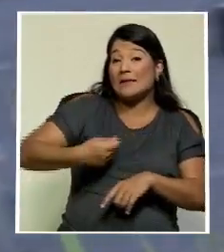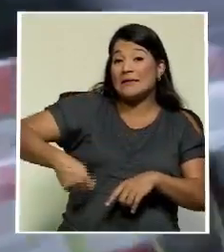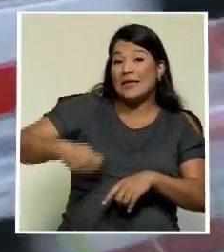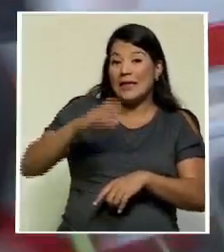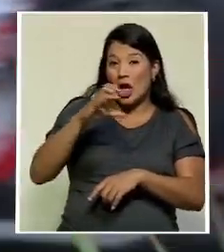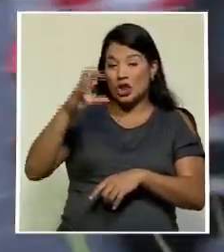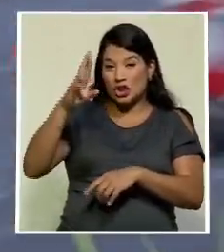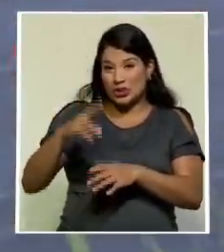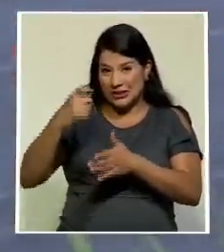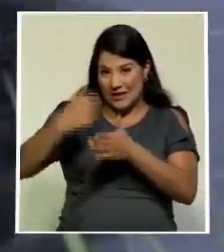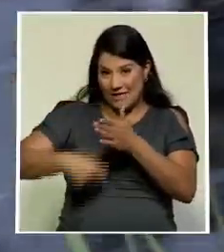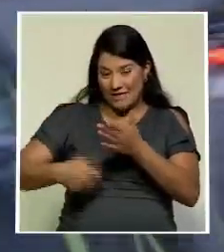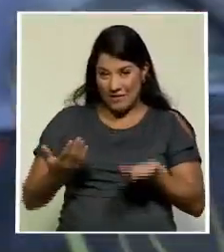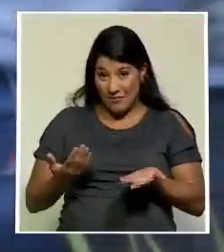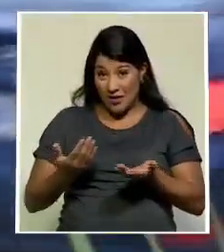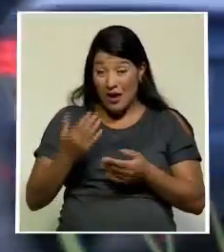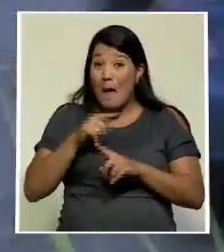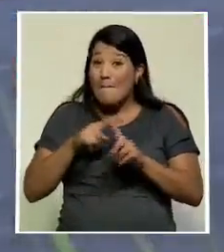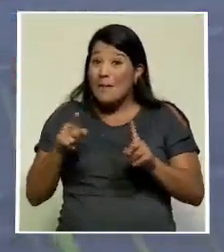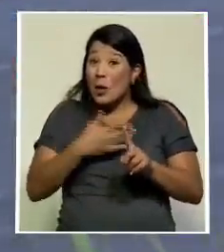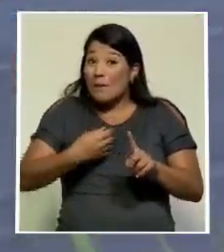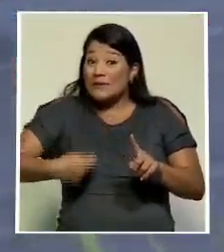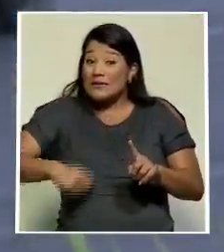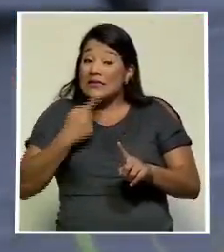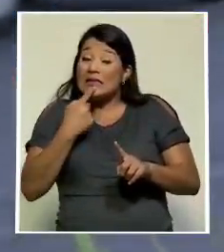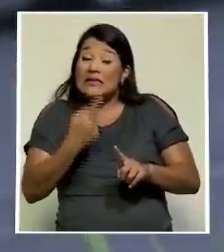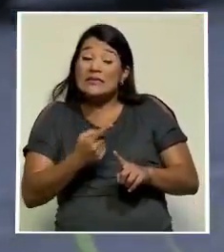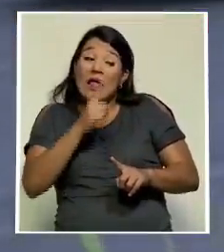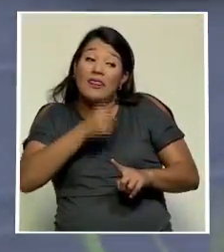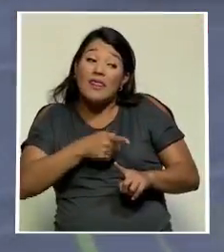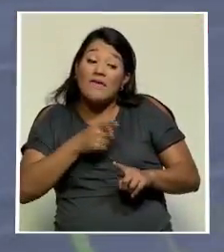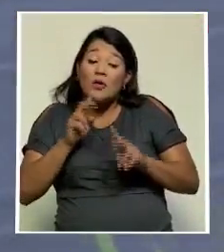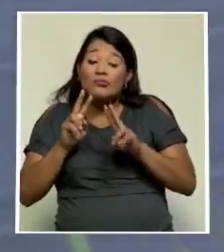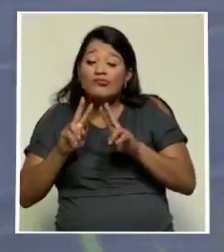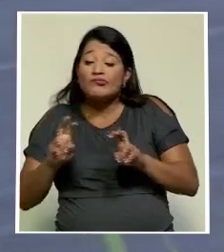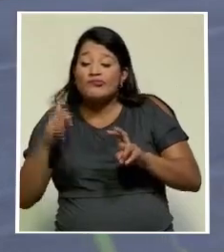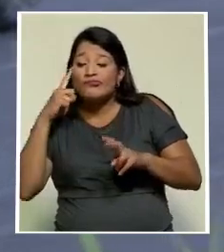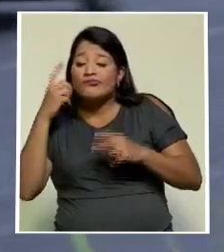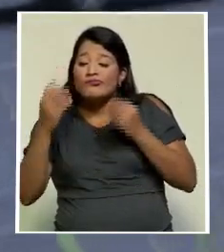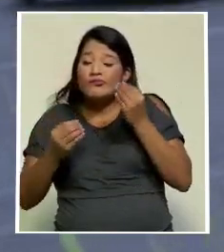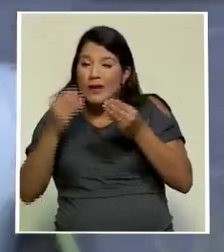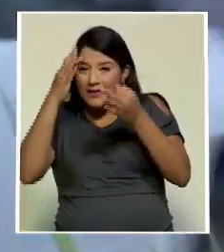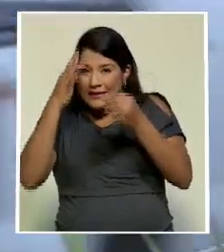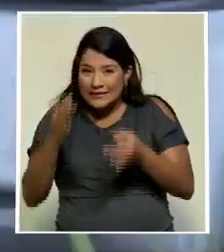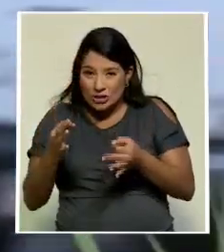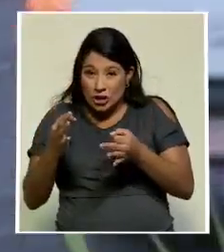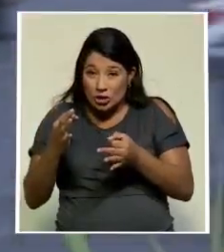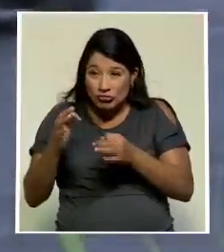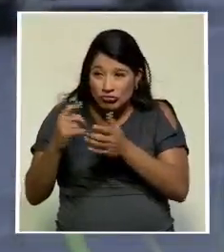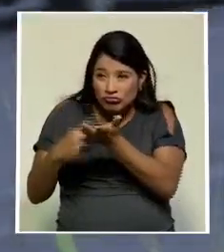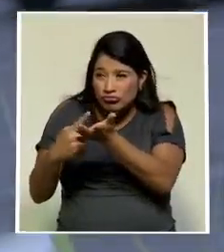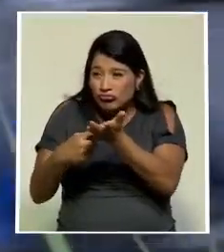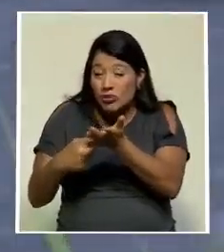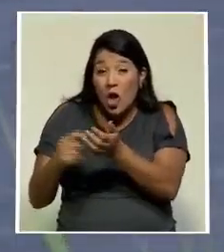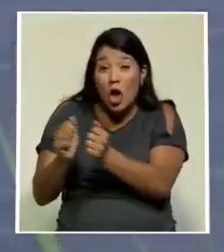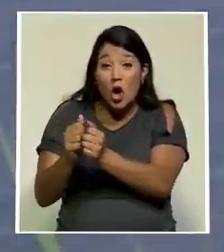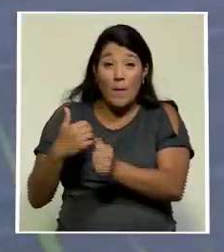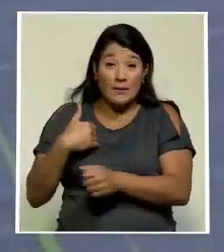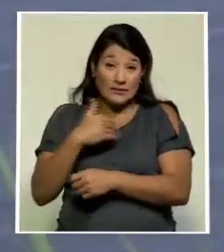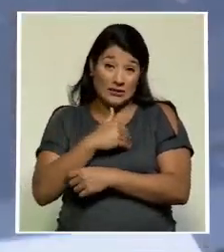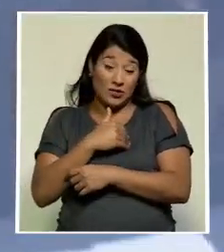quien ha insistido en que debe analizar su decisión con los ministerios involucrados instituciones, como por ejemplo el Ministerio de